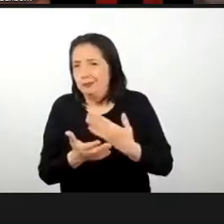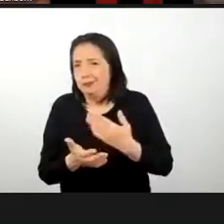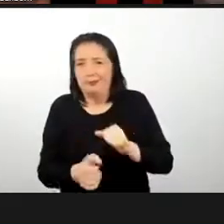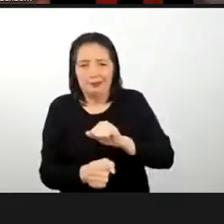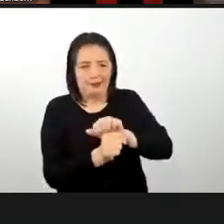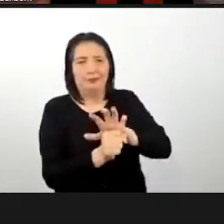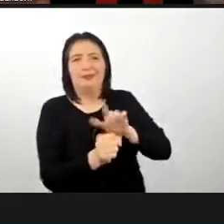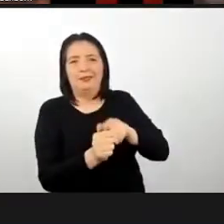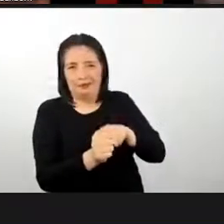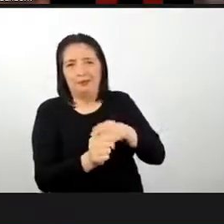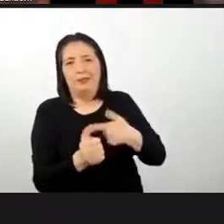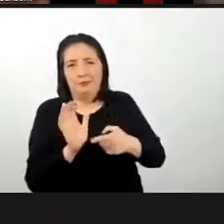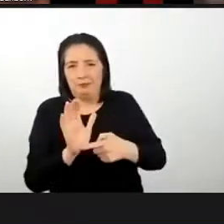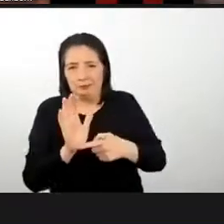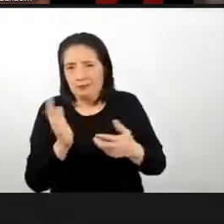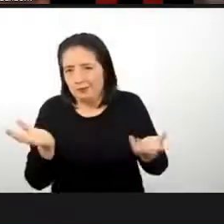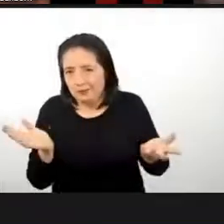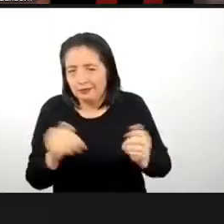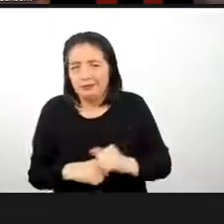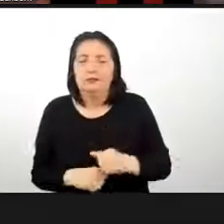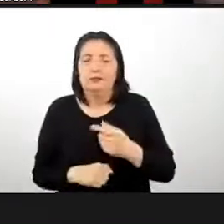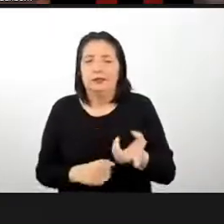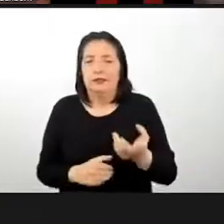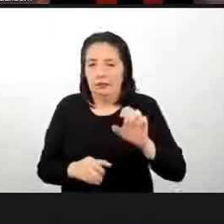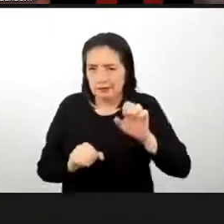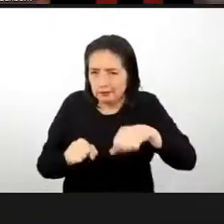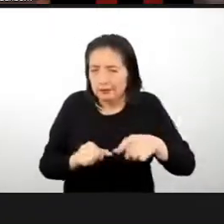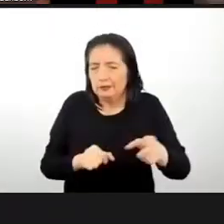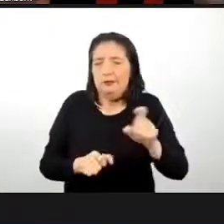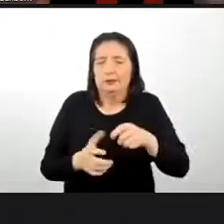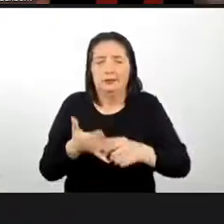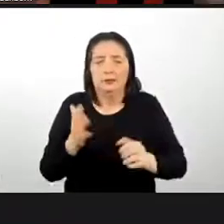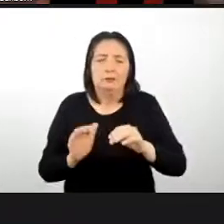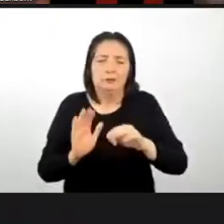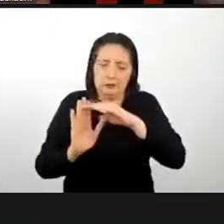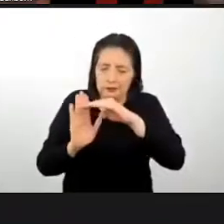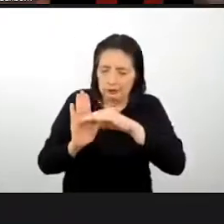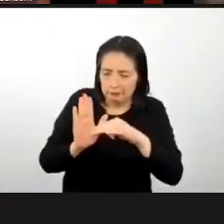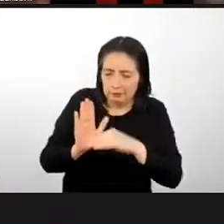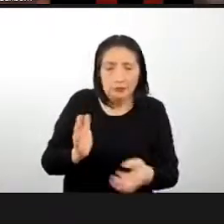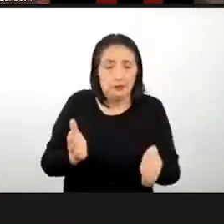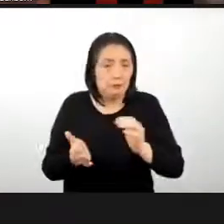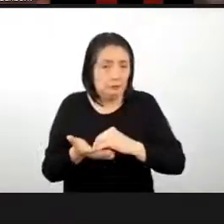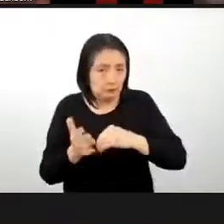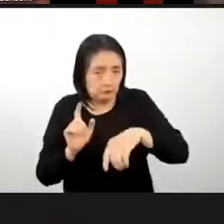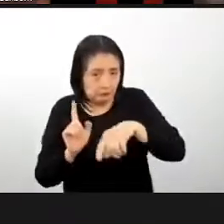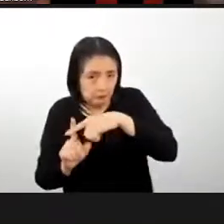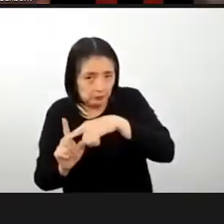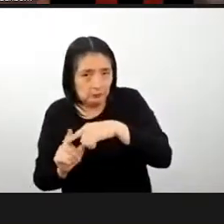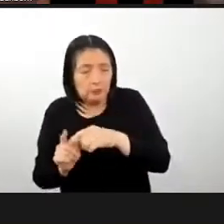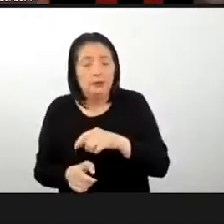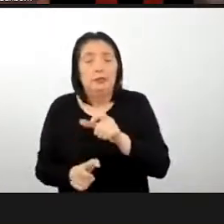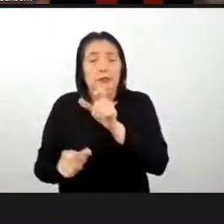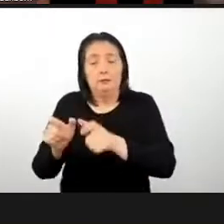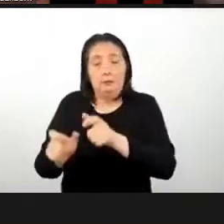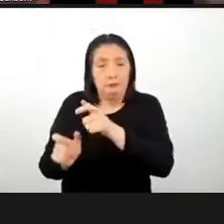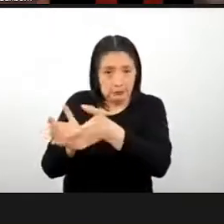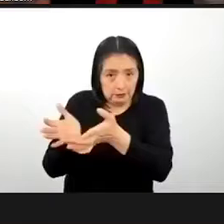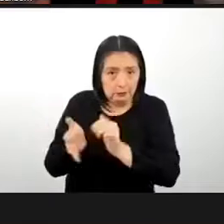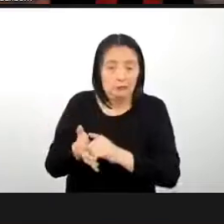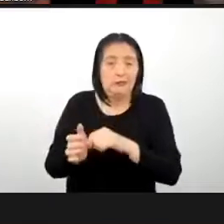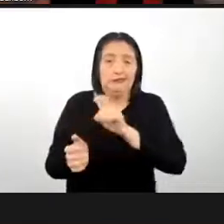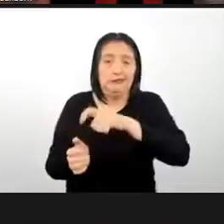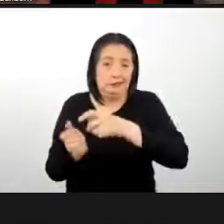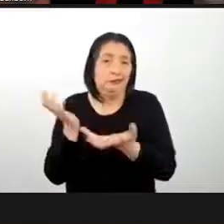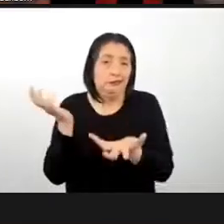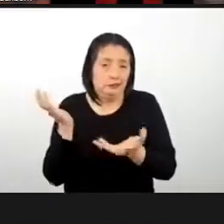manifiesto, pues entonces hay que potenciar esas medidas positivas a favor de las personas que lo